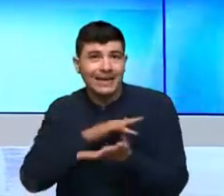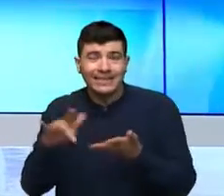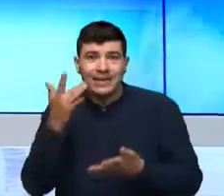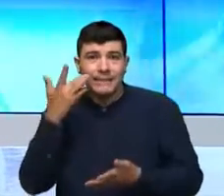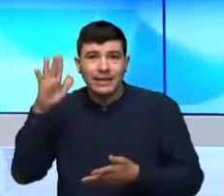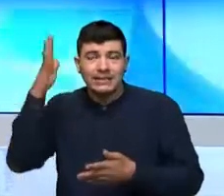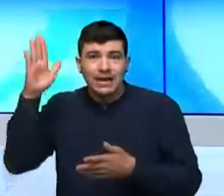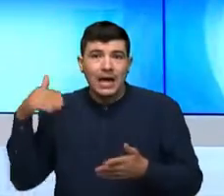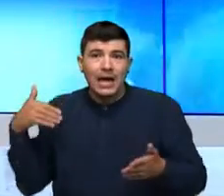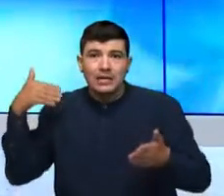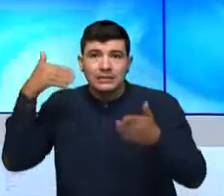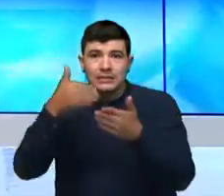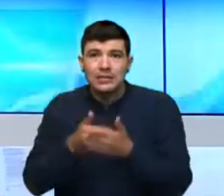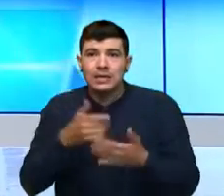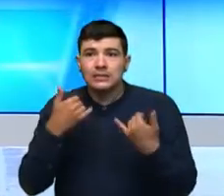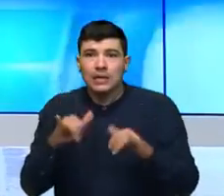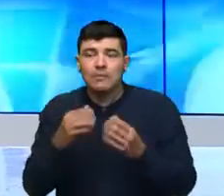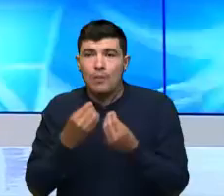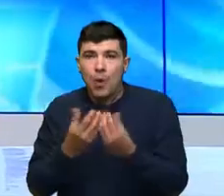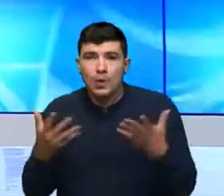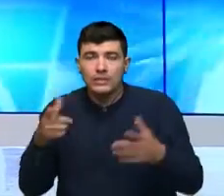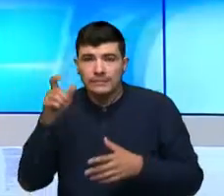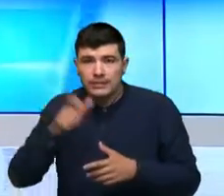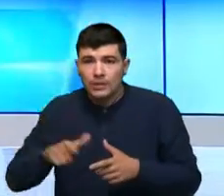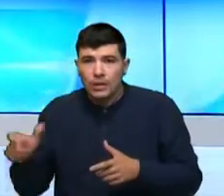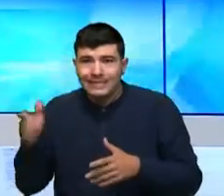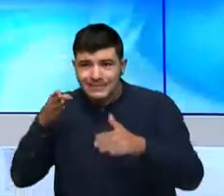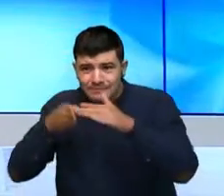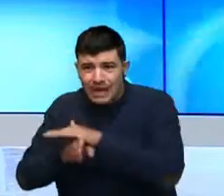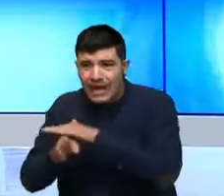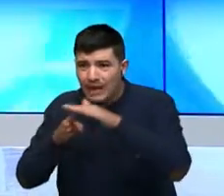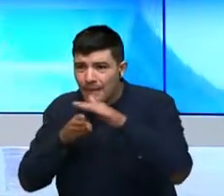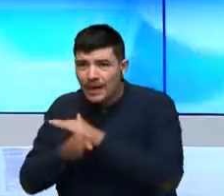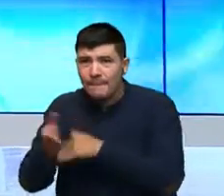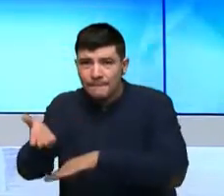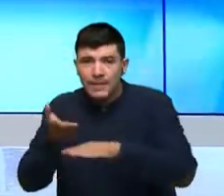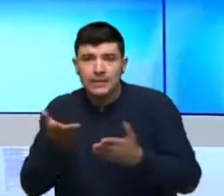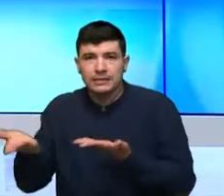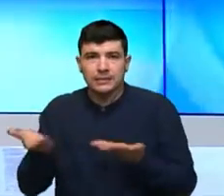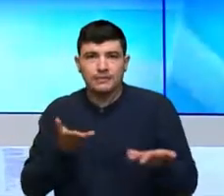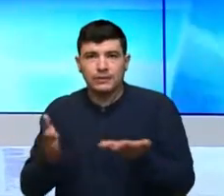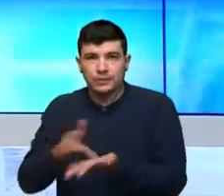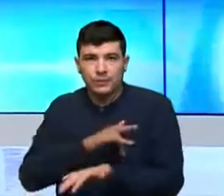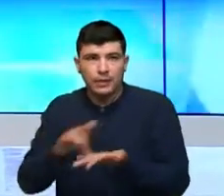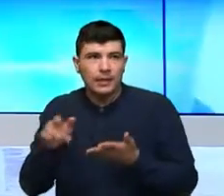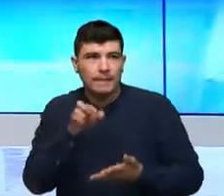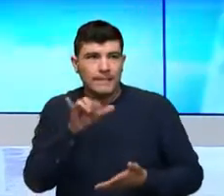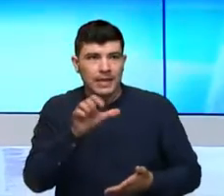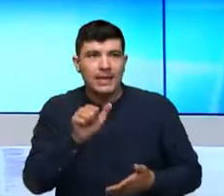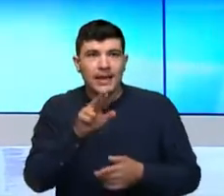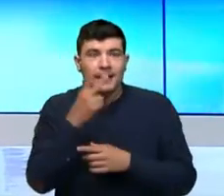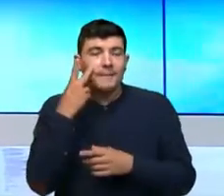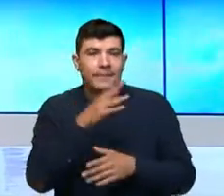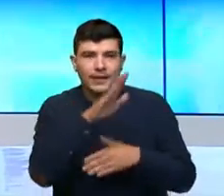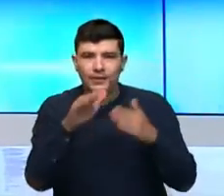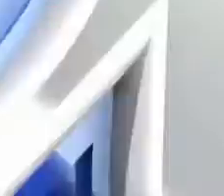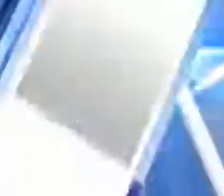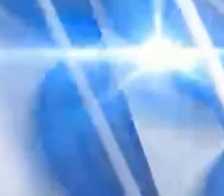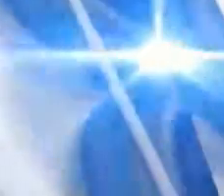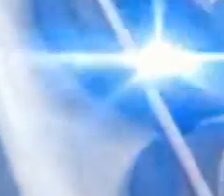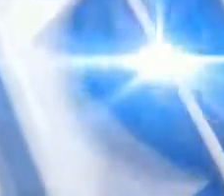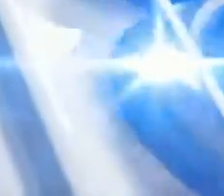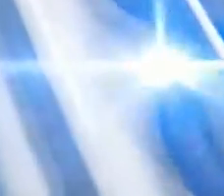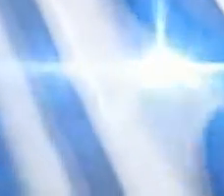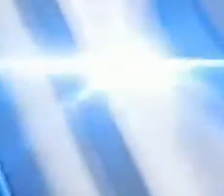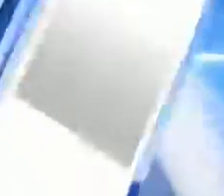supere el aumento de la demanda de atención en los servicios de urgencias pilar velázquez usted no tiene la ampliación de esta información adelante